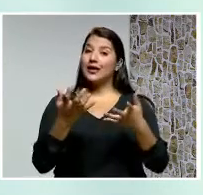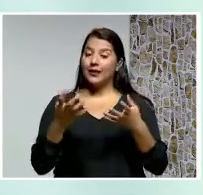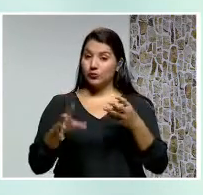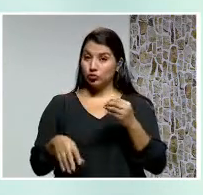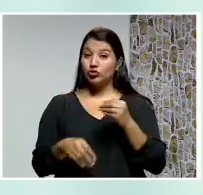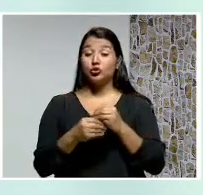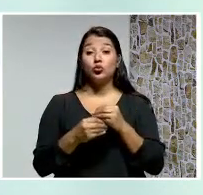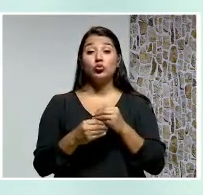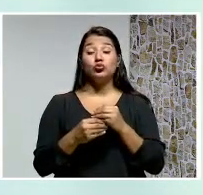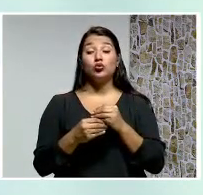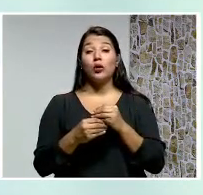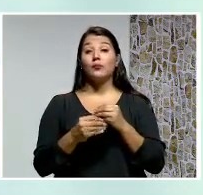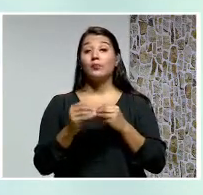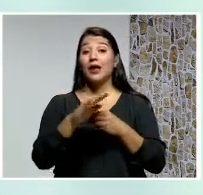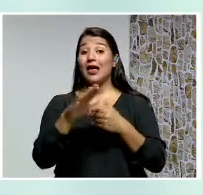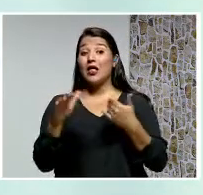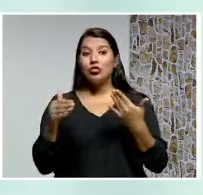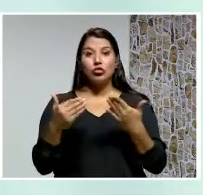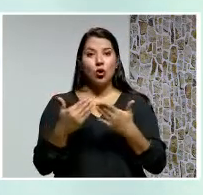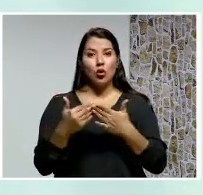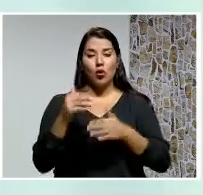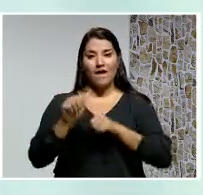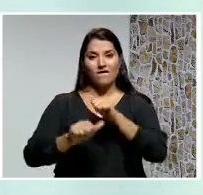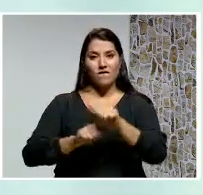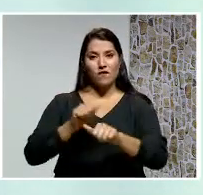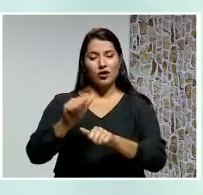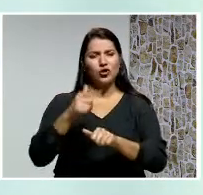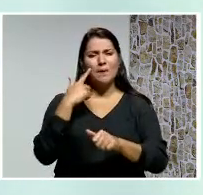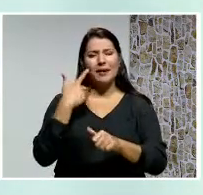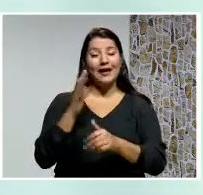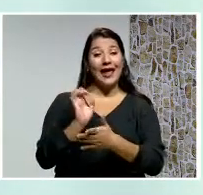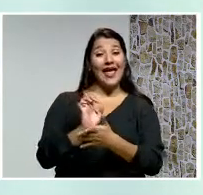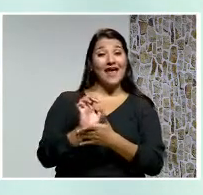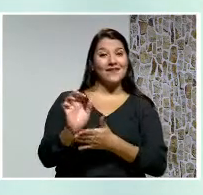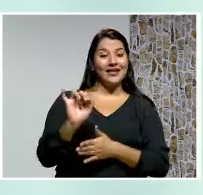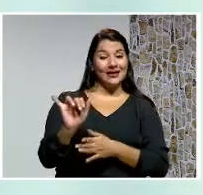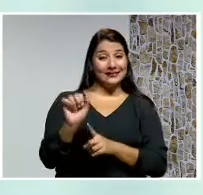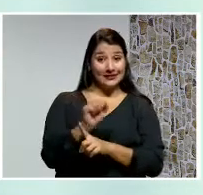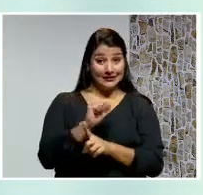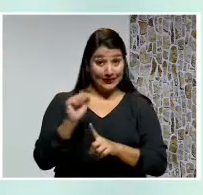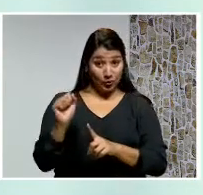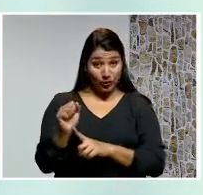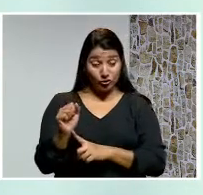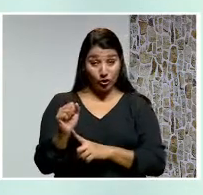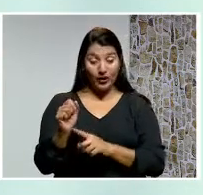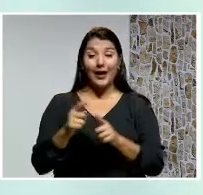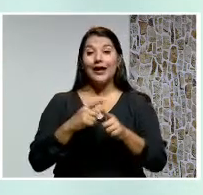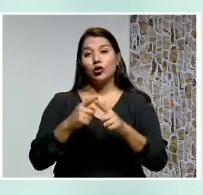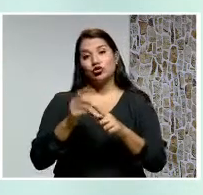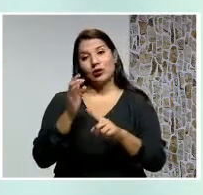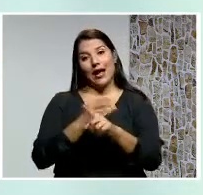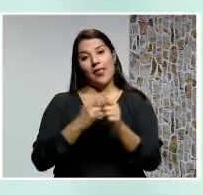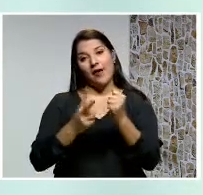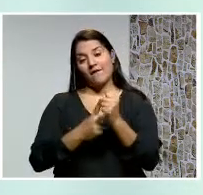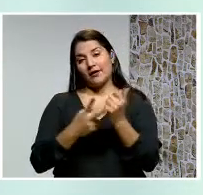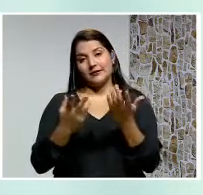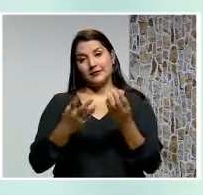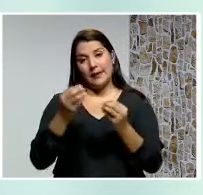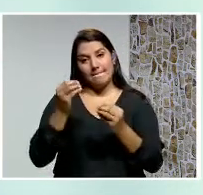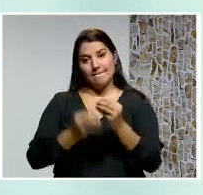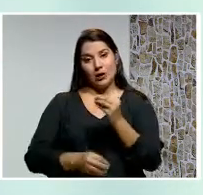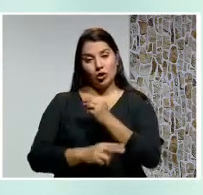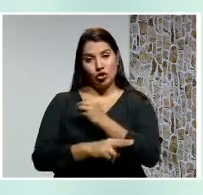haciéndolo todo lo que son los esfuerzos para prevenir esta situación y que haya cada vez menos pérdidas en